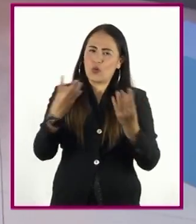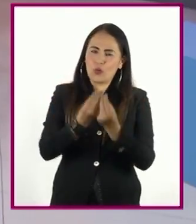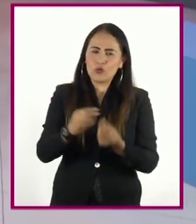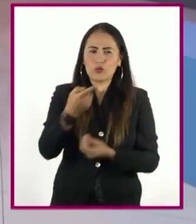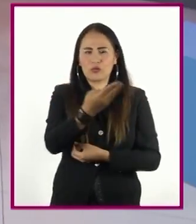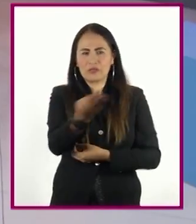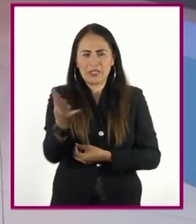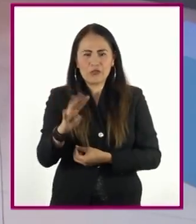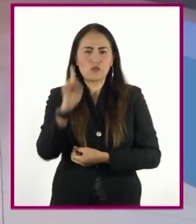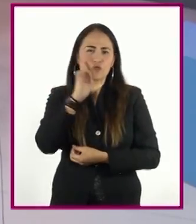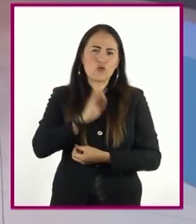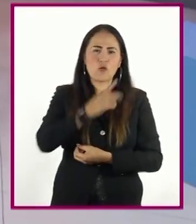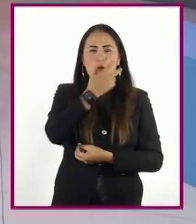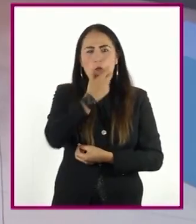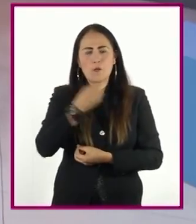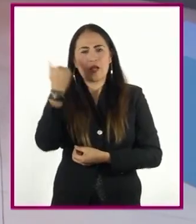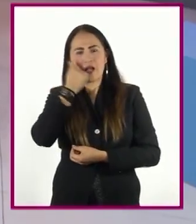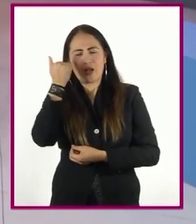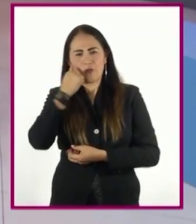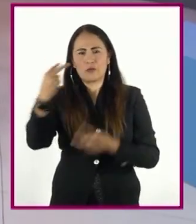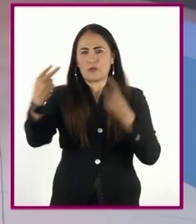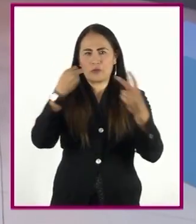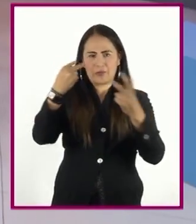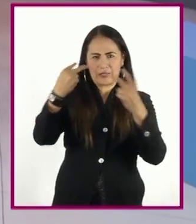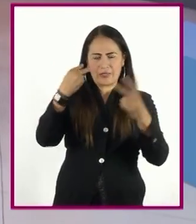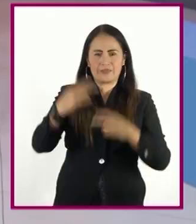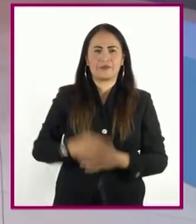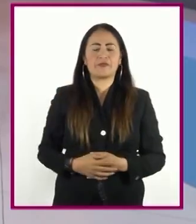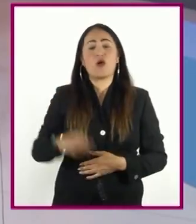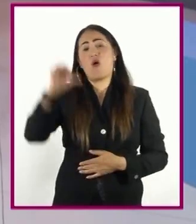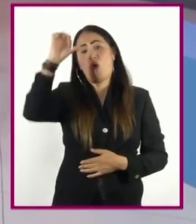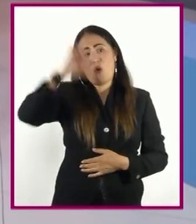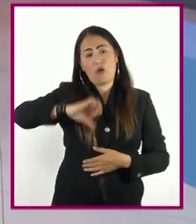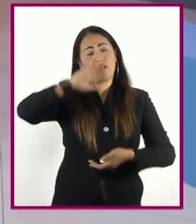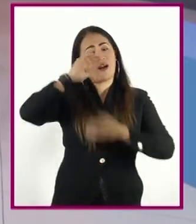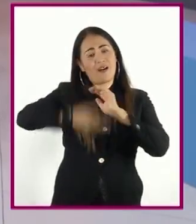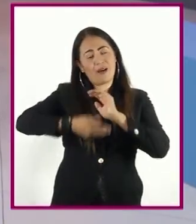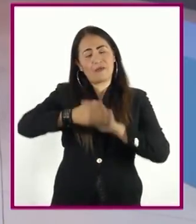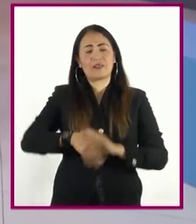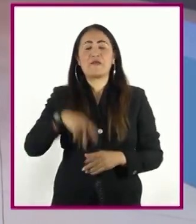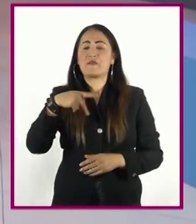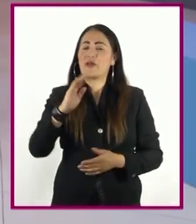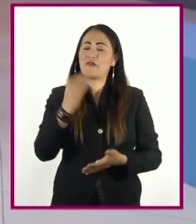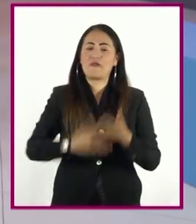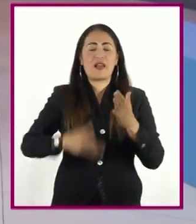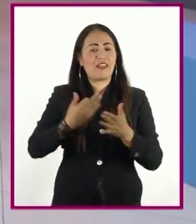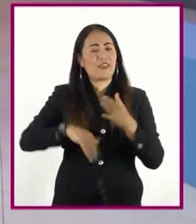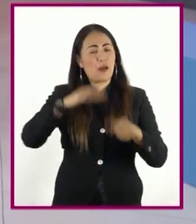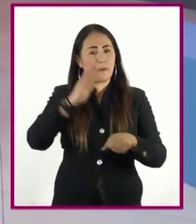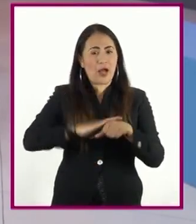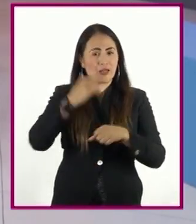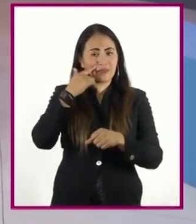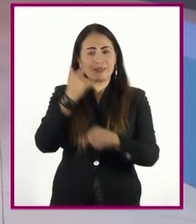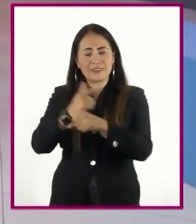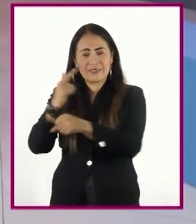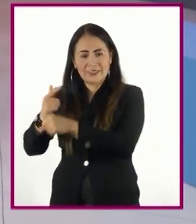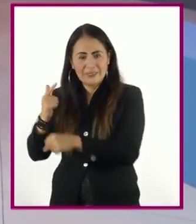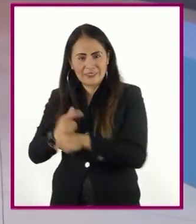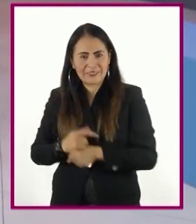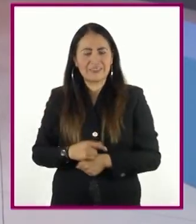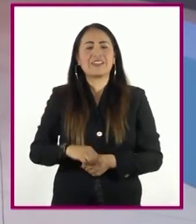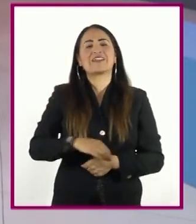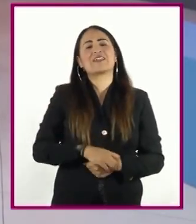las alumnas y los alumnos que nos siguen desde casa. Por hoy hemos terminado, pero aún nos queda mucho por explorar y descubrir,